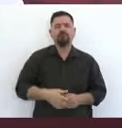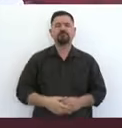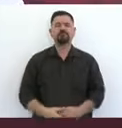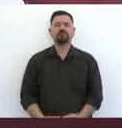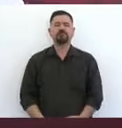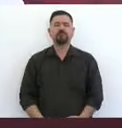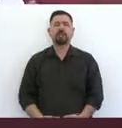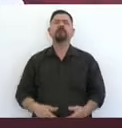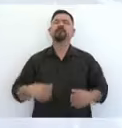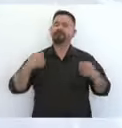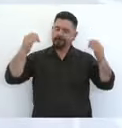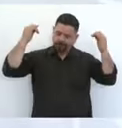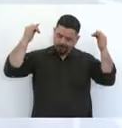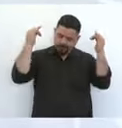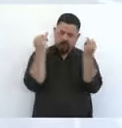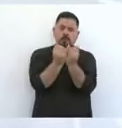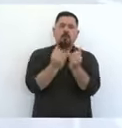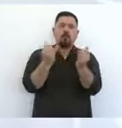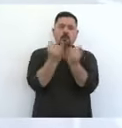Y lo mismo,